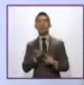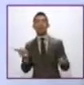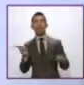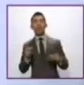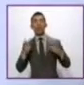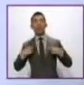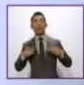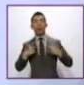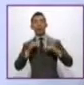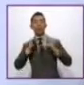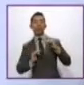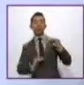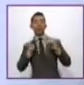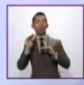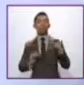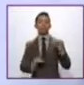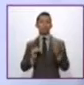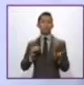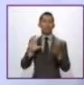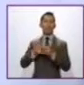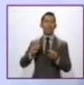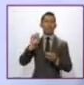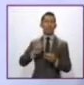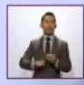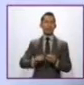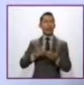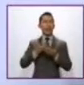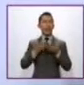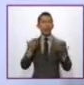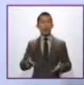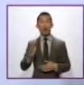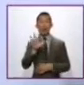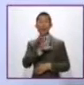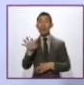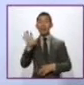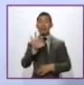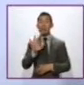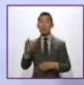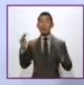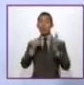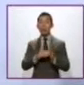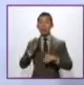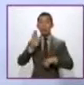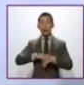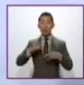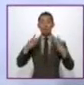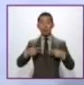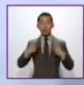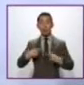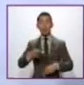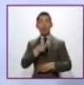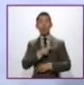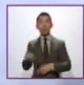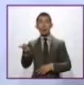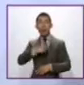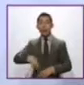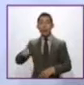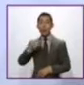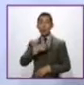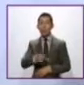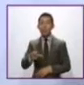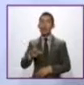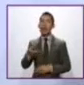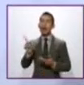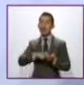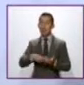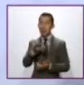más vulnerables. Estamos hablando de que hoy tenemos más de 550 mil pobres viviendo con pobreza moderada en el